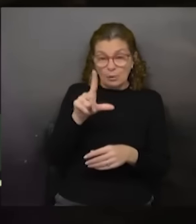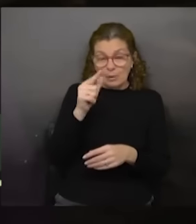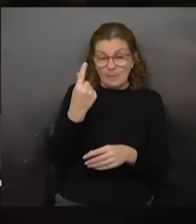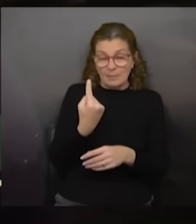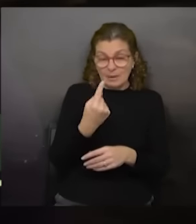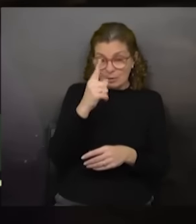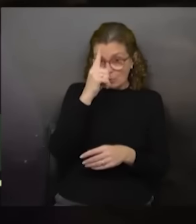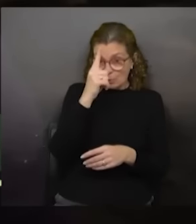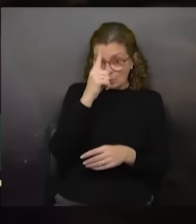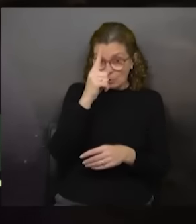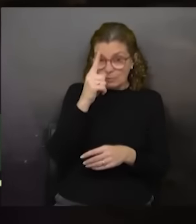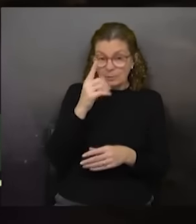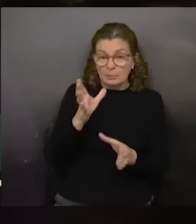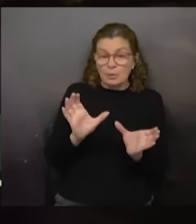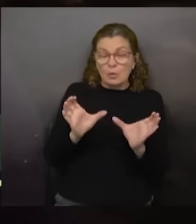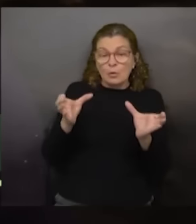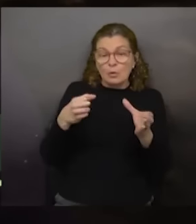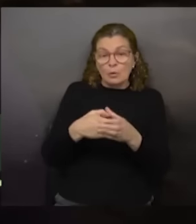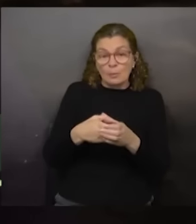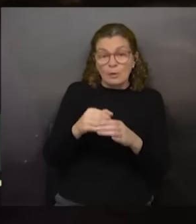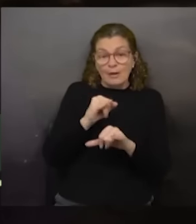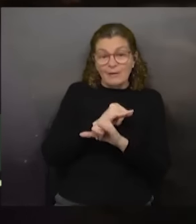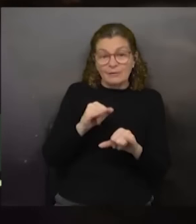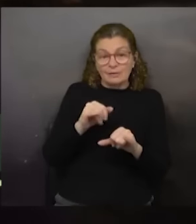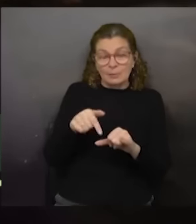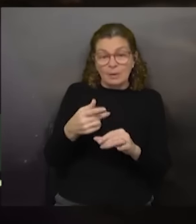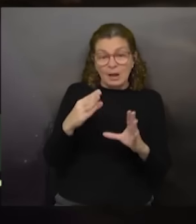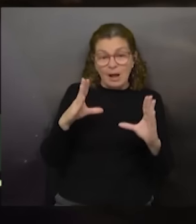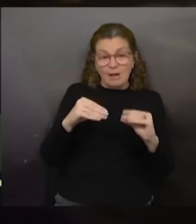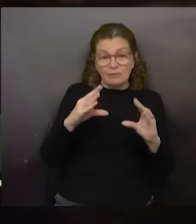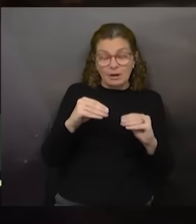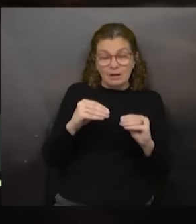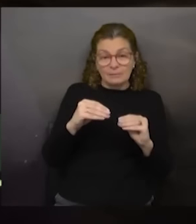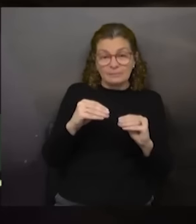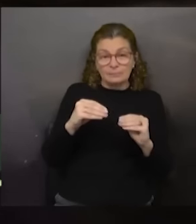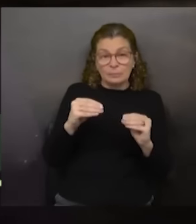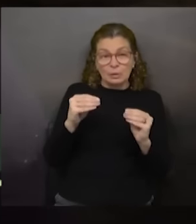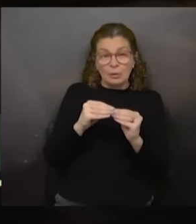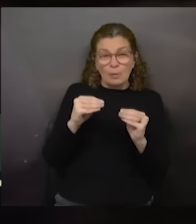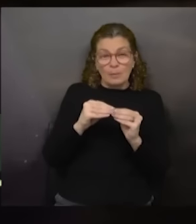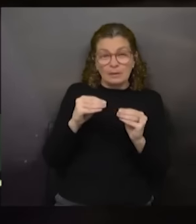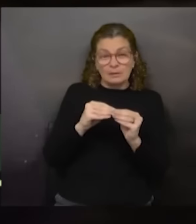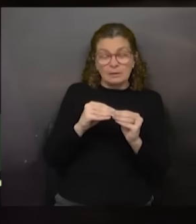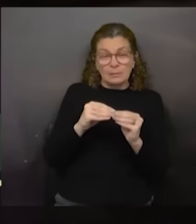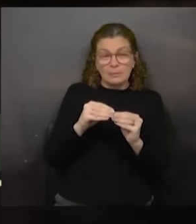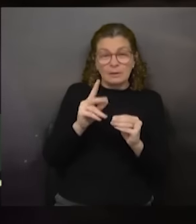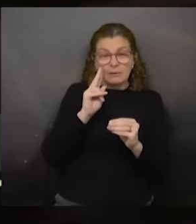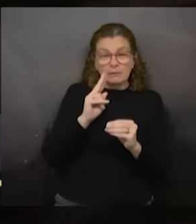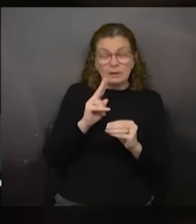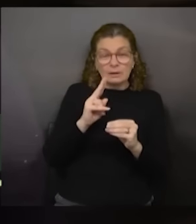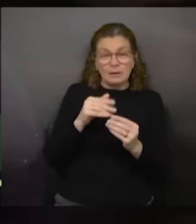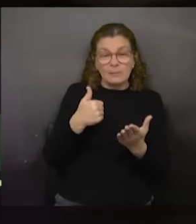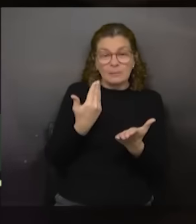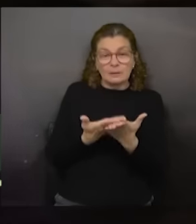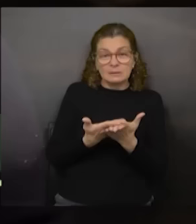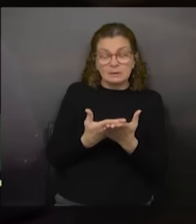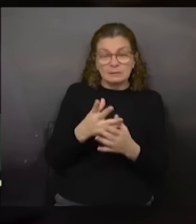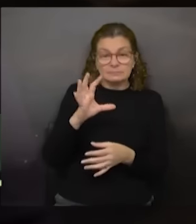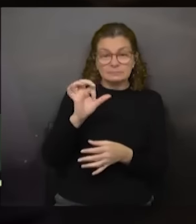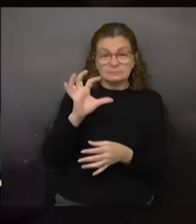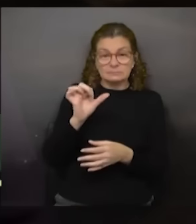julio vamos a estar convocando una bancada a fin de poder conversar con el resto de los compañeros para tomar una una postura y plantearle esto al senador para